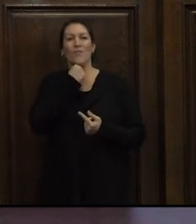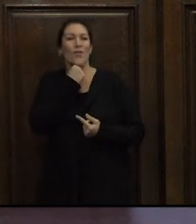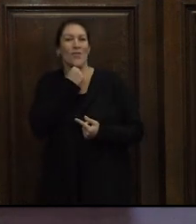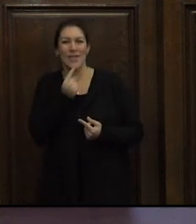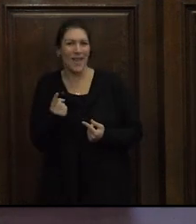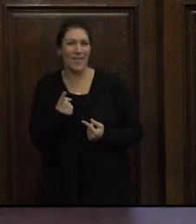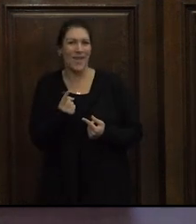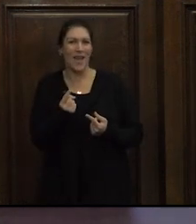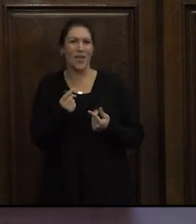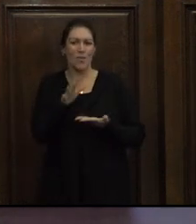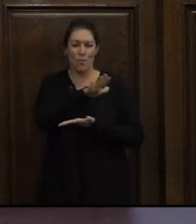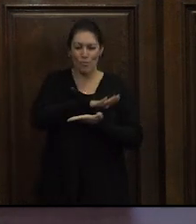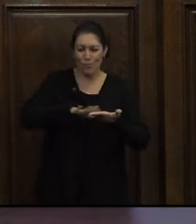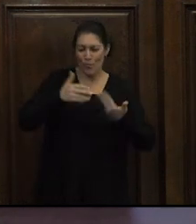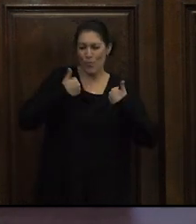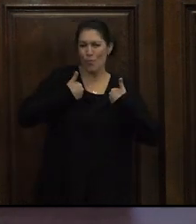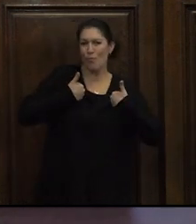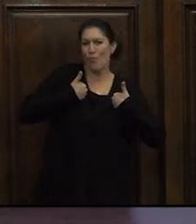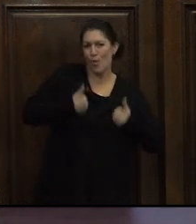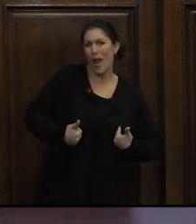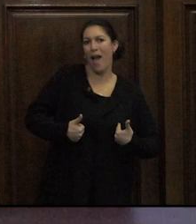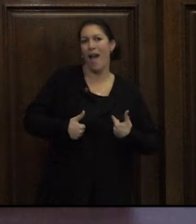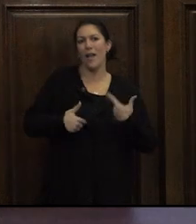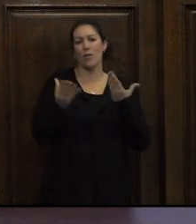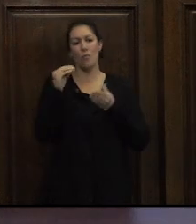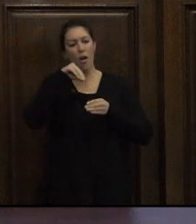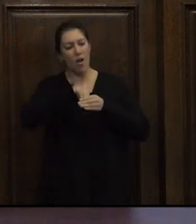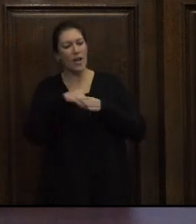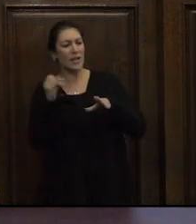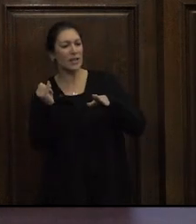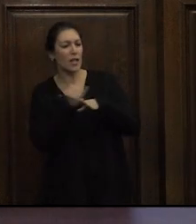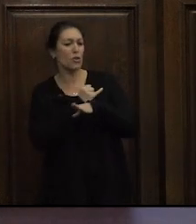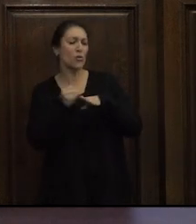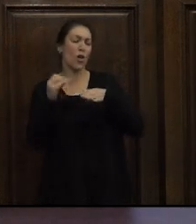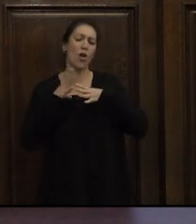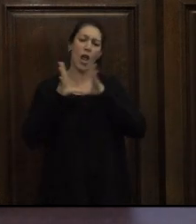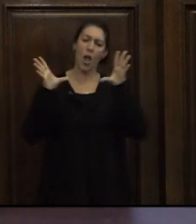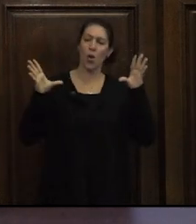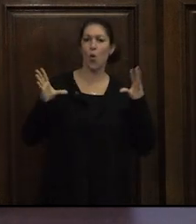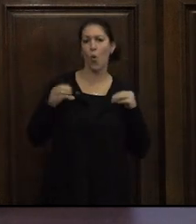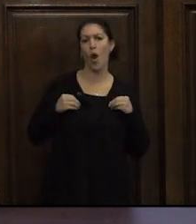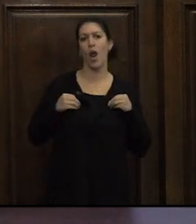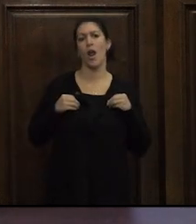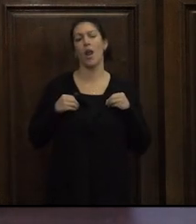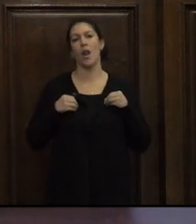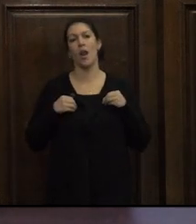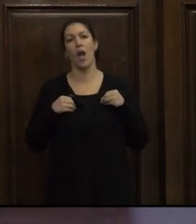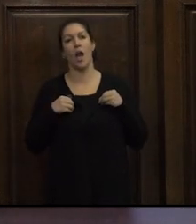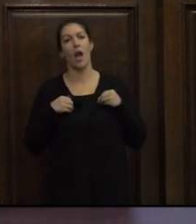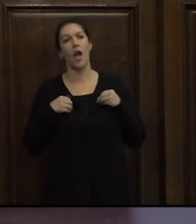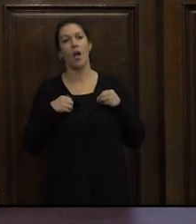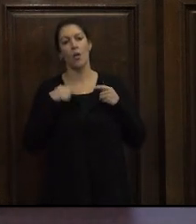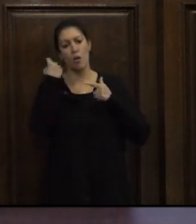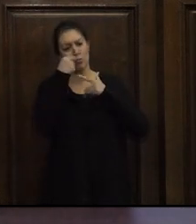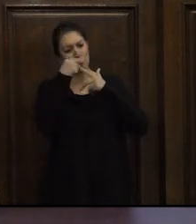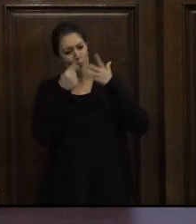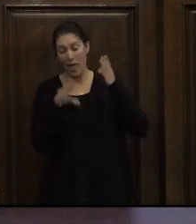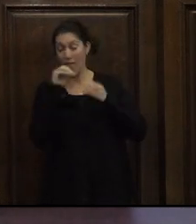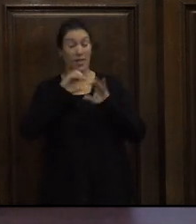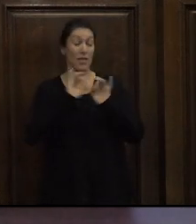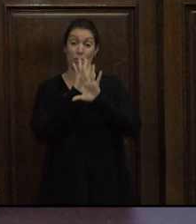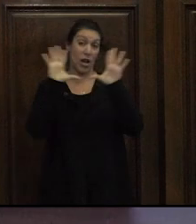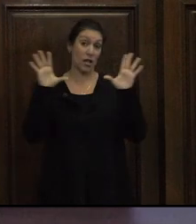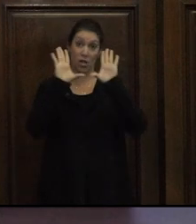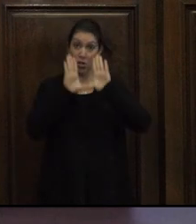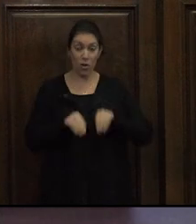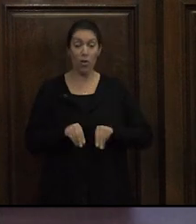suelo que irrigaba las instituciones modernas, como la escuela, toda la misma democracia, la